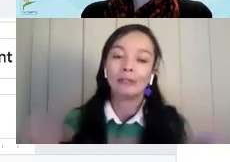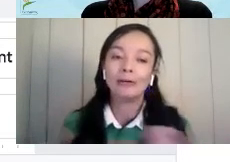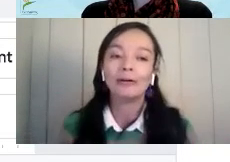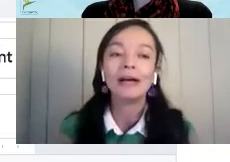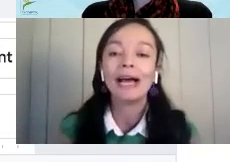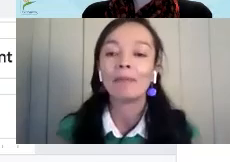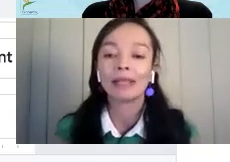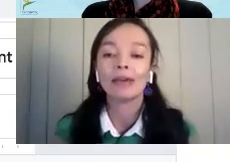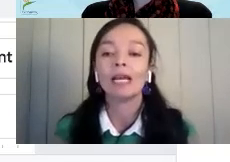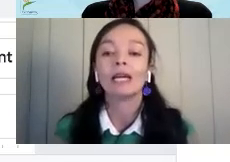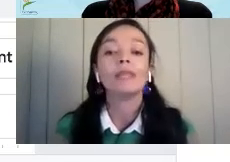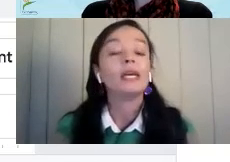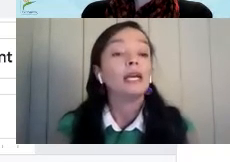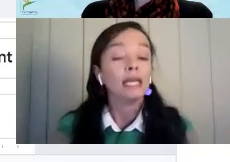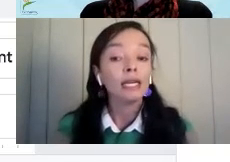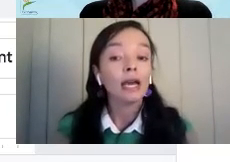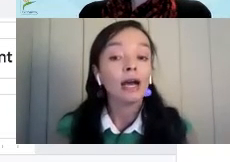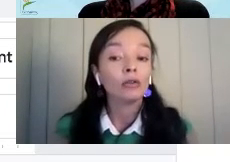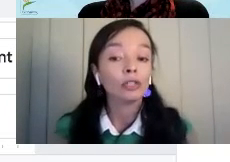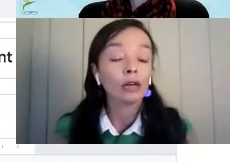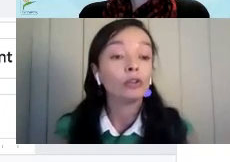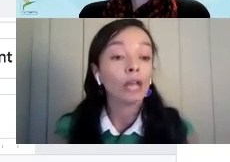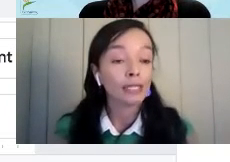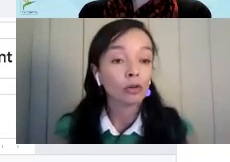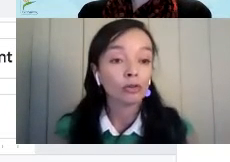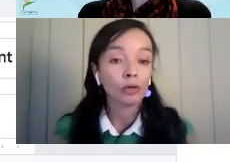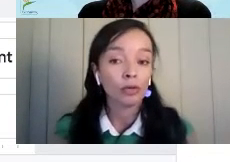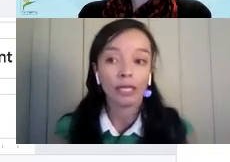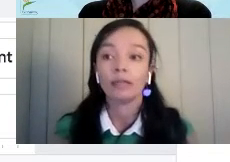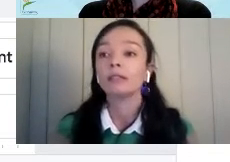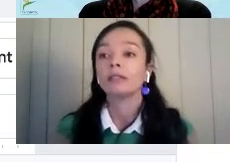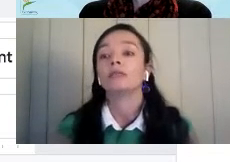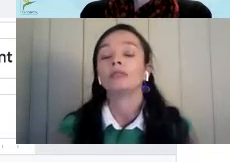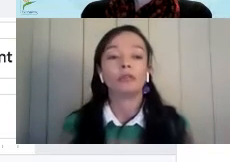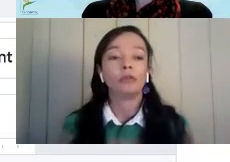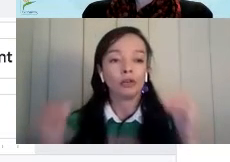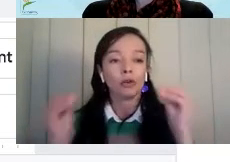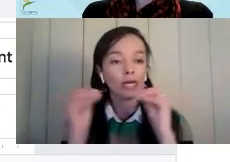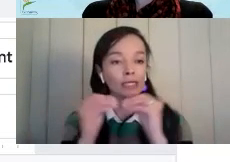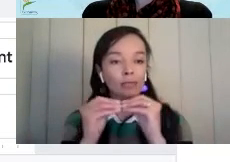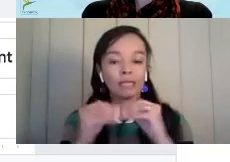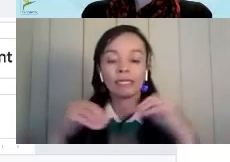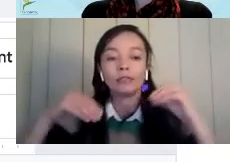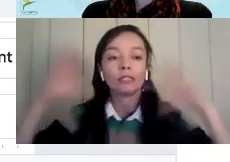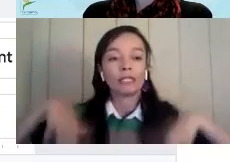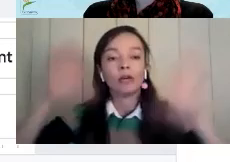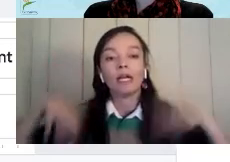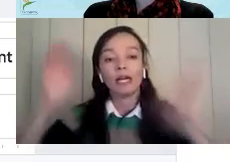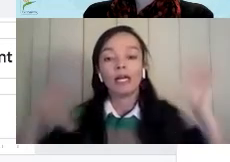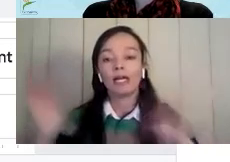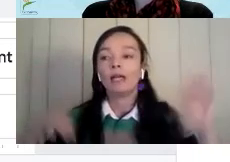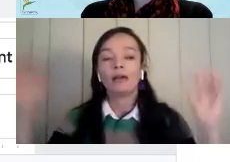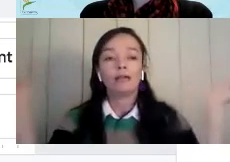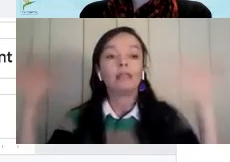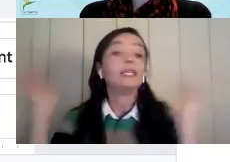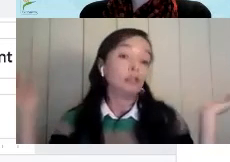que el niño aprenda a hablar y hacerlo con seguridad, si le estamos diciendo al niño, así es más, si el niño está haciendo ah,